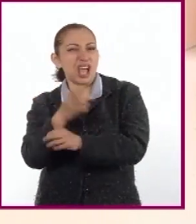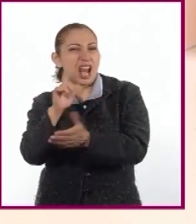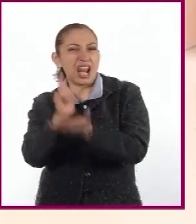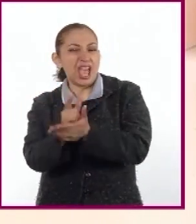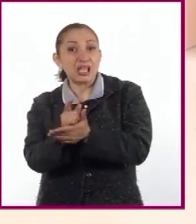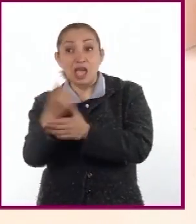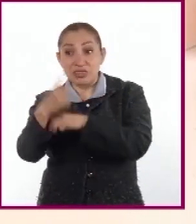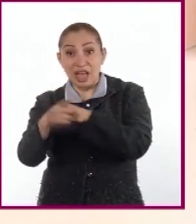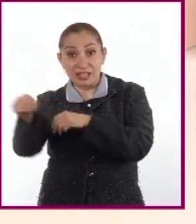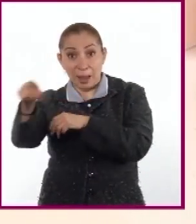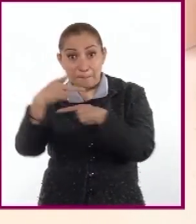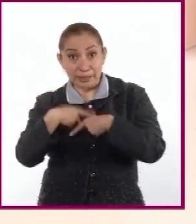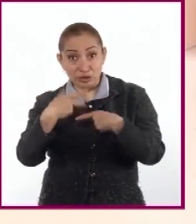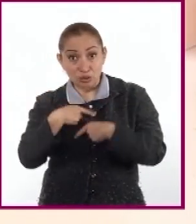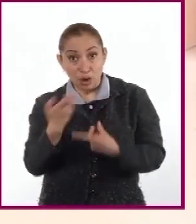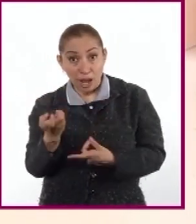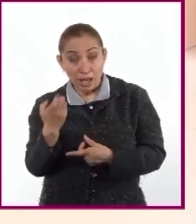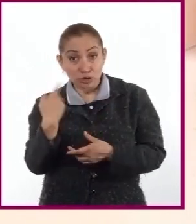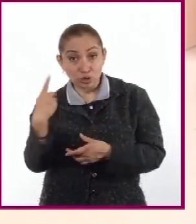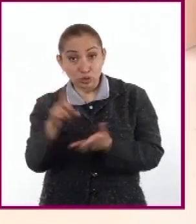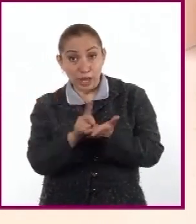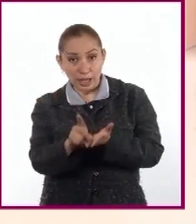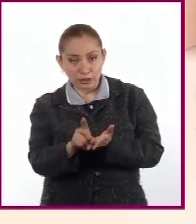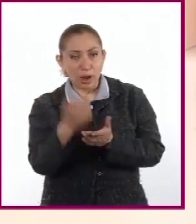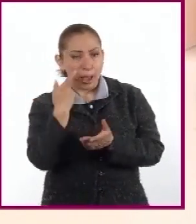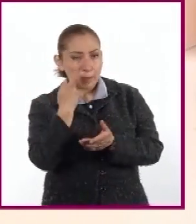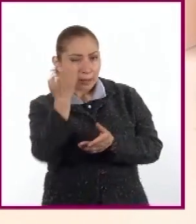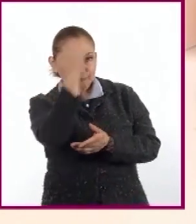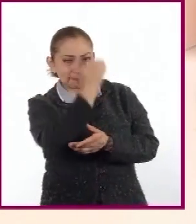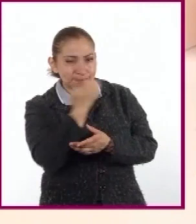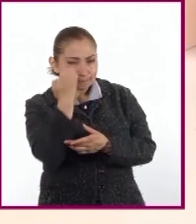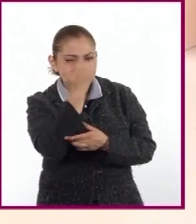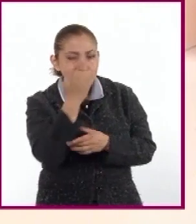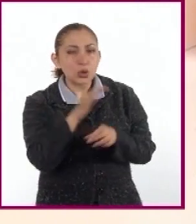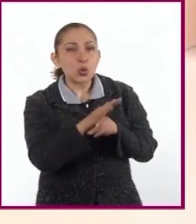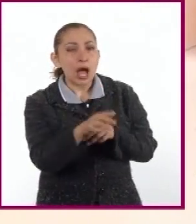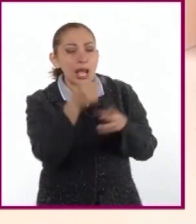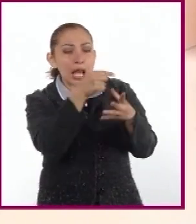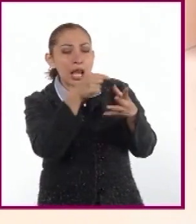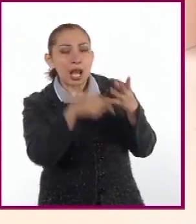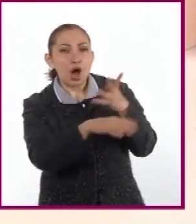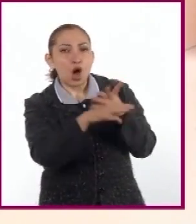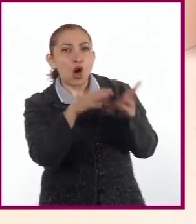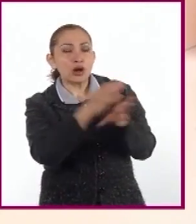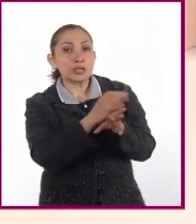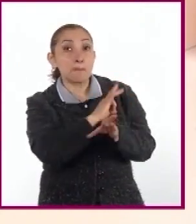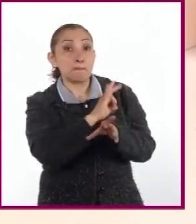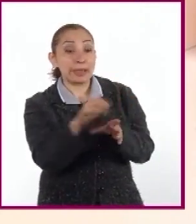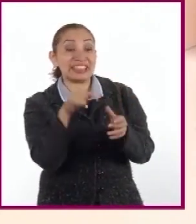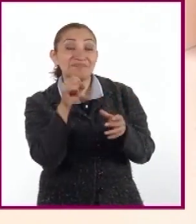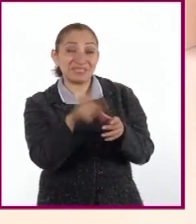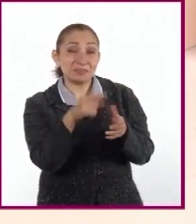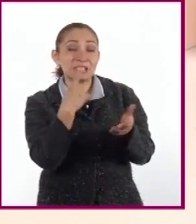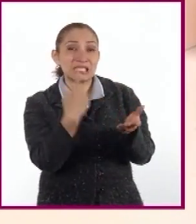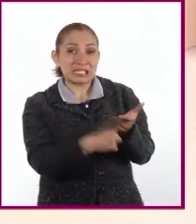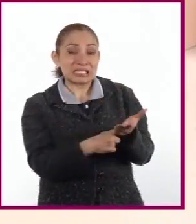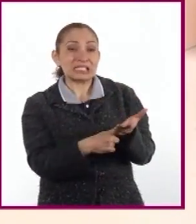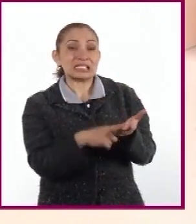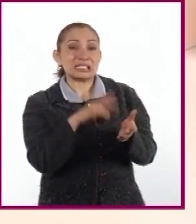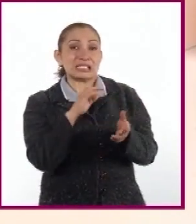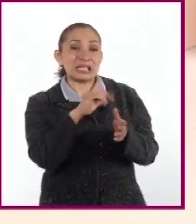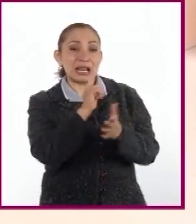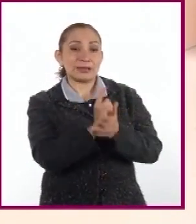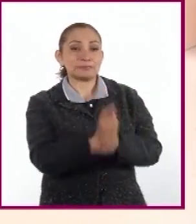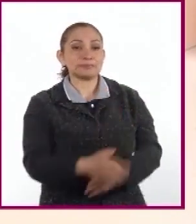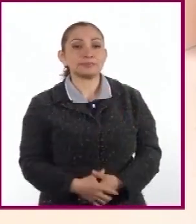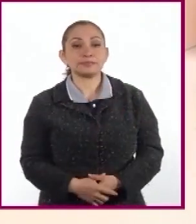de las y los ciudadanos. Comencemos por analizar los desafíos y las tensiones que se presentan en la situación reportada en la